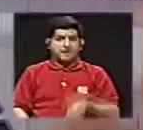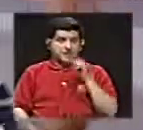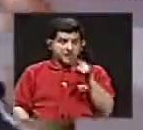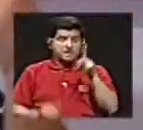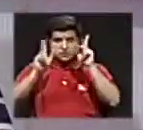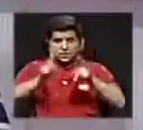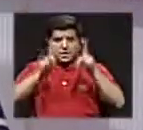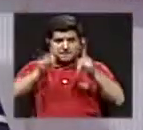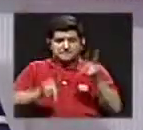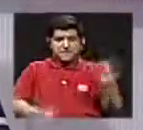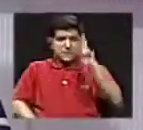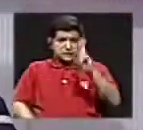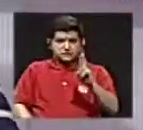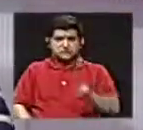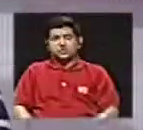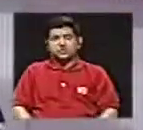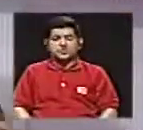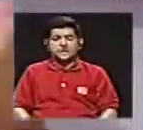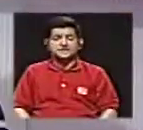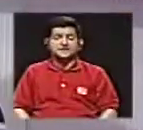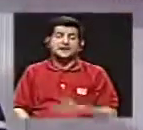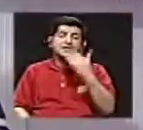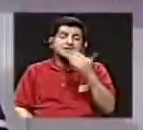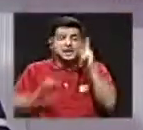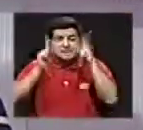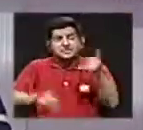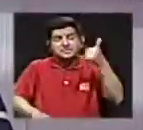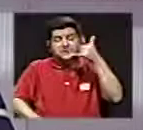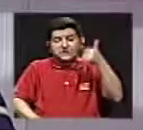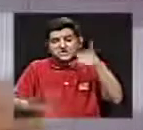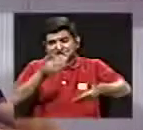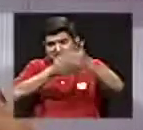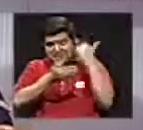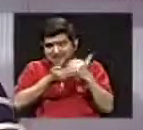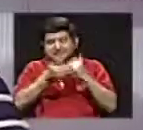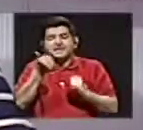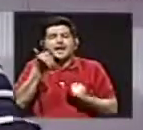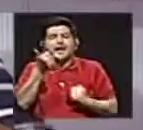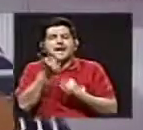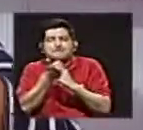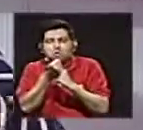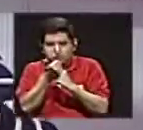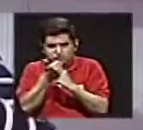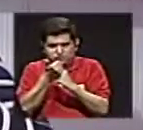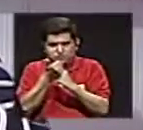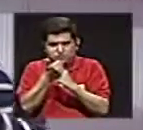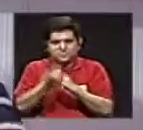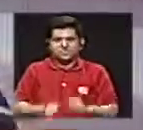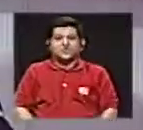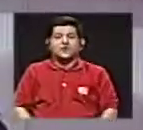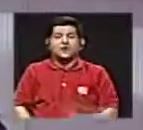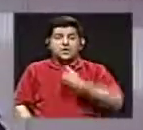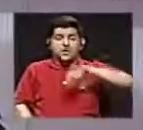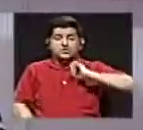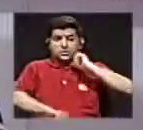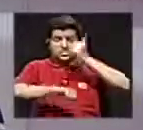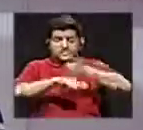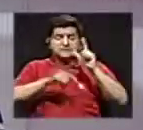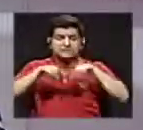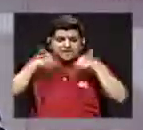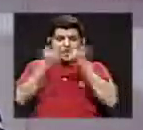que los costarricenses, por eso les agradecemos a las personas que han llamado, que nos apoyen y que podamos crear todo